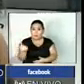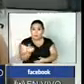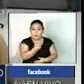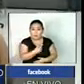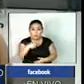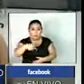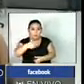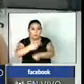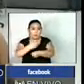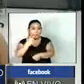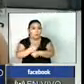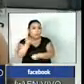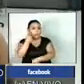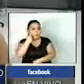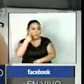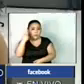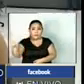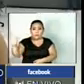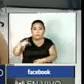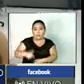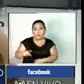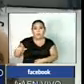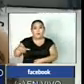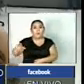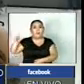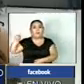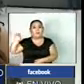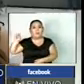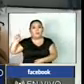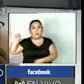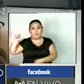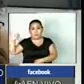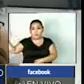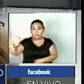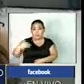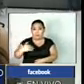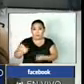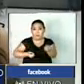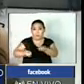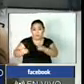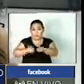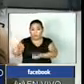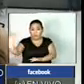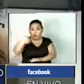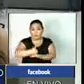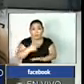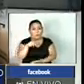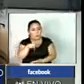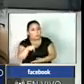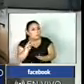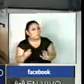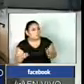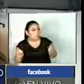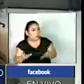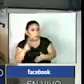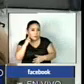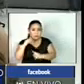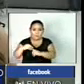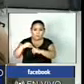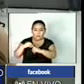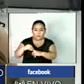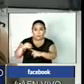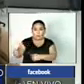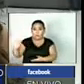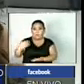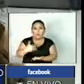que son deportados desde Texas pero han indicado las autoridades de la Dirección General de Inmigración que es un vuelo excepcional ellos